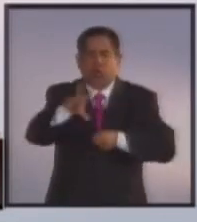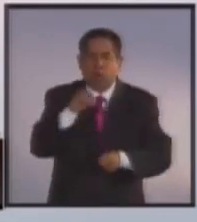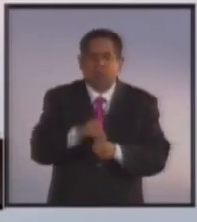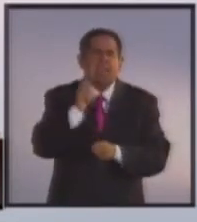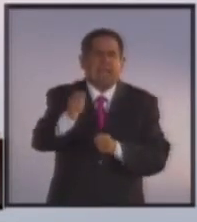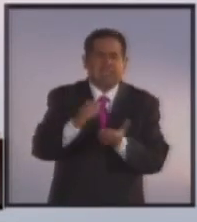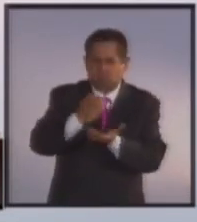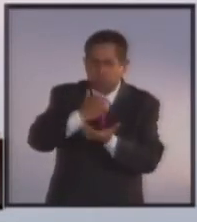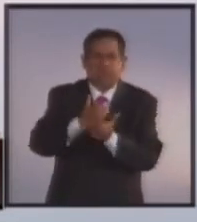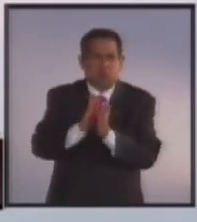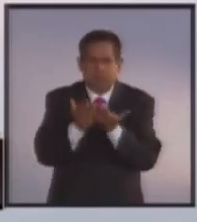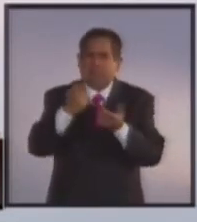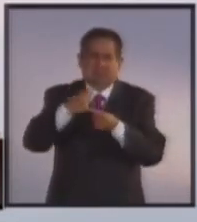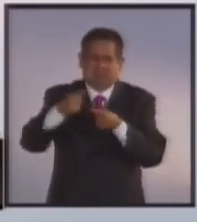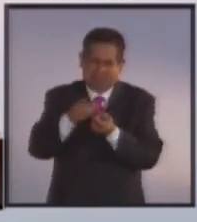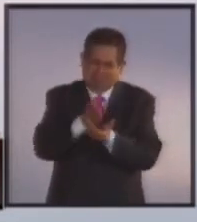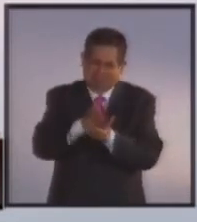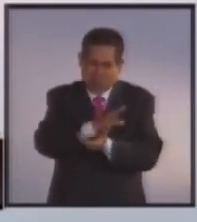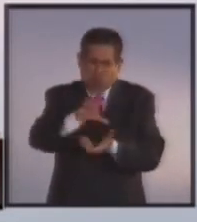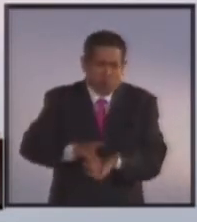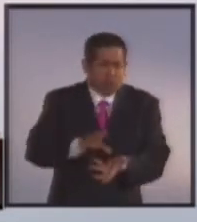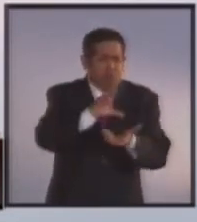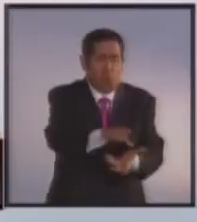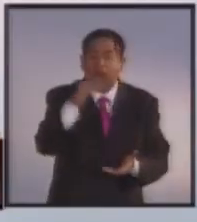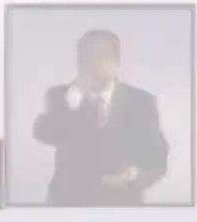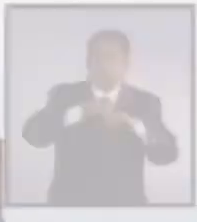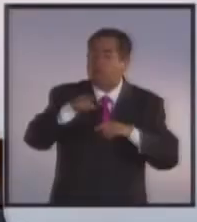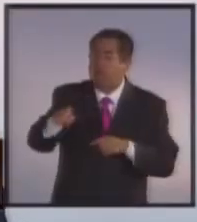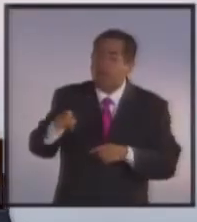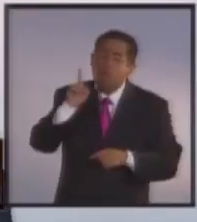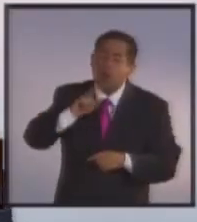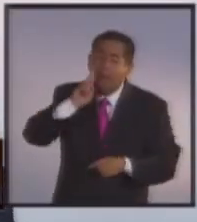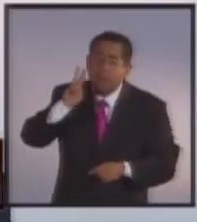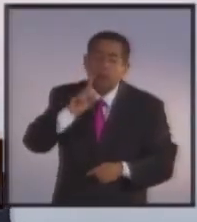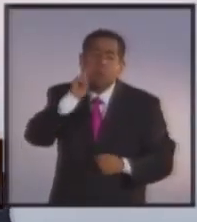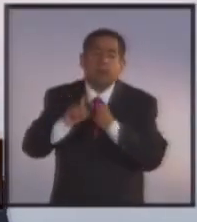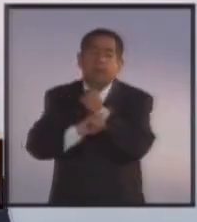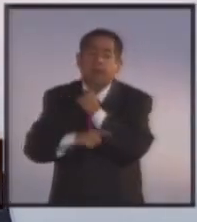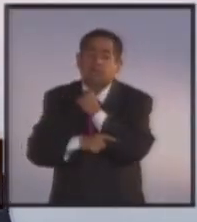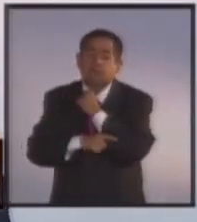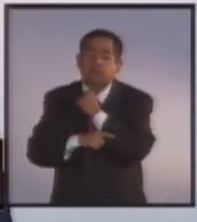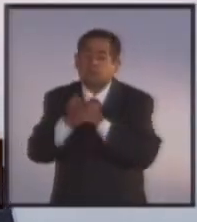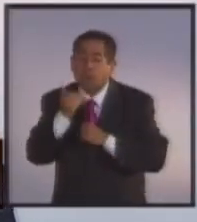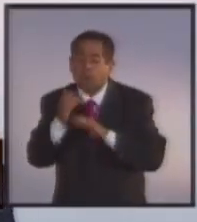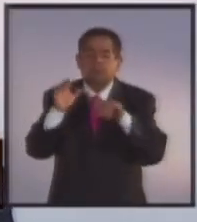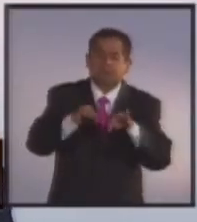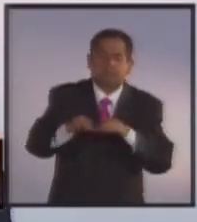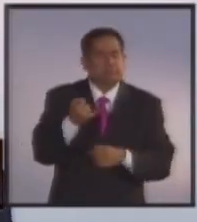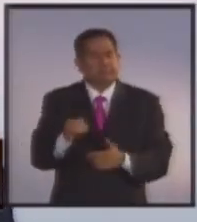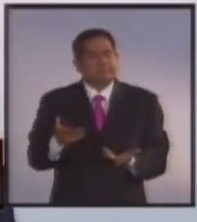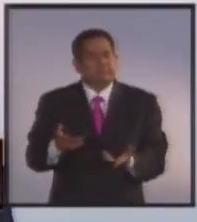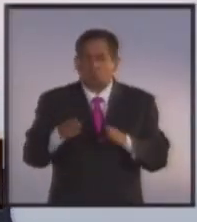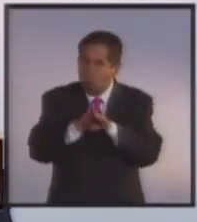escolares, primaria y secundaria de forma gratuita en todas las escuelas públicas. Mi compromiso es, como presidente de México para la mujer,